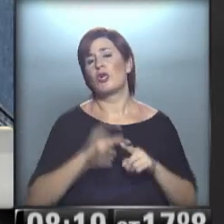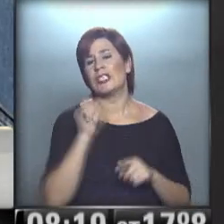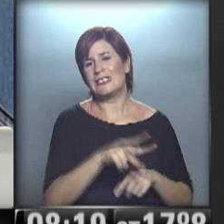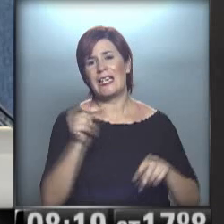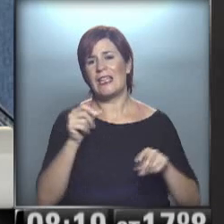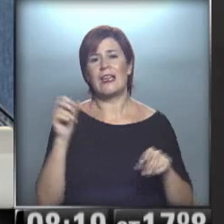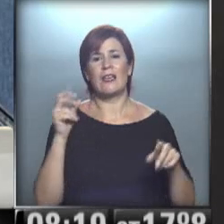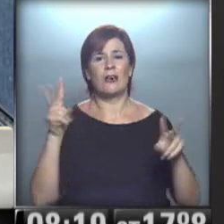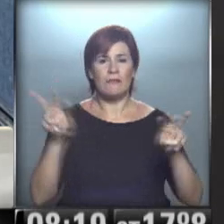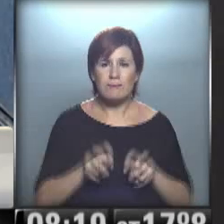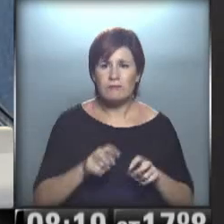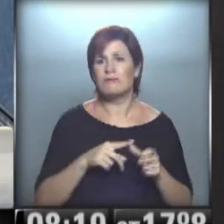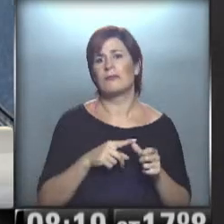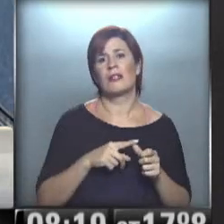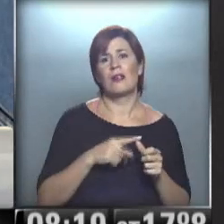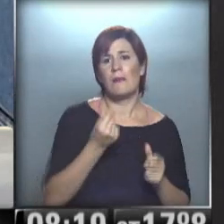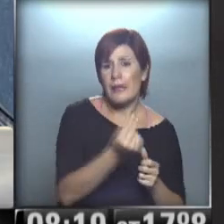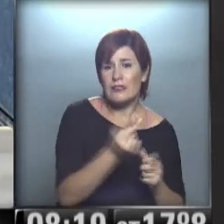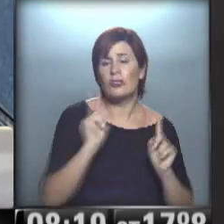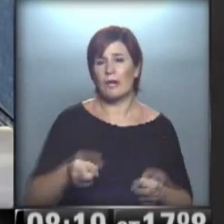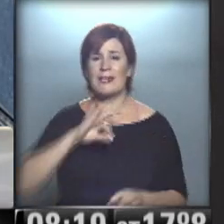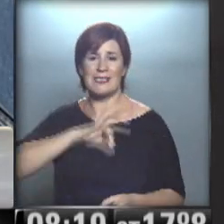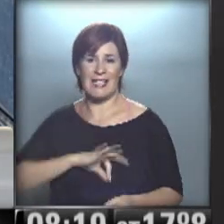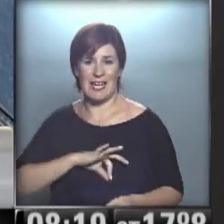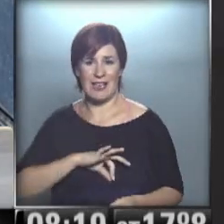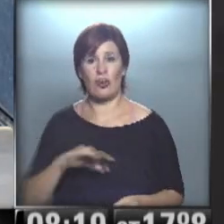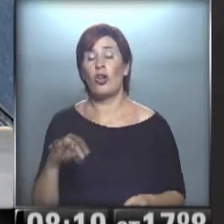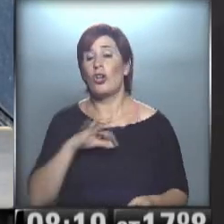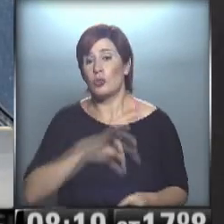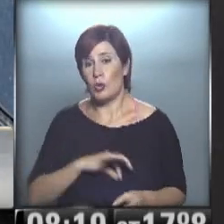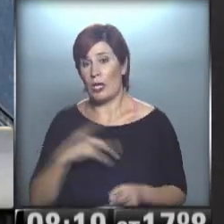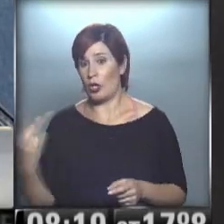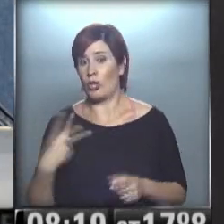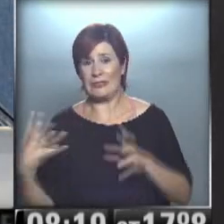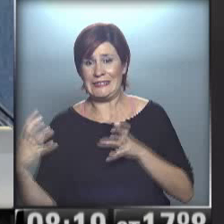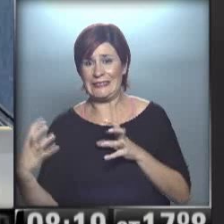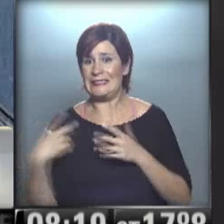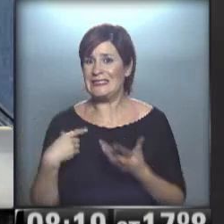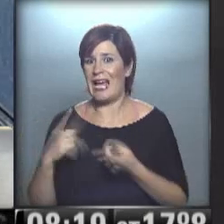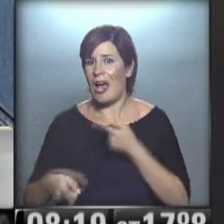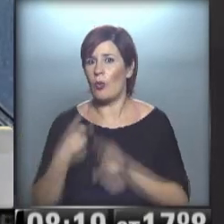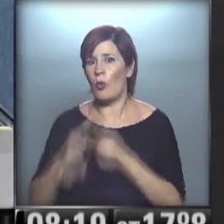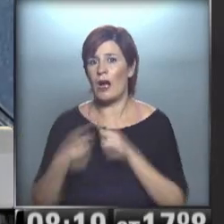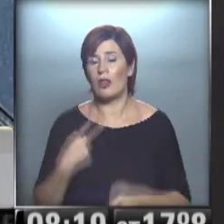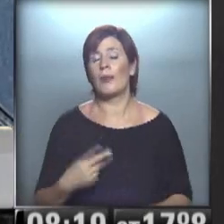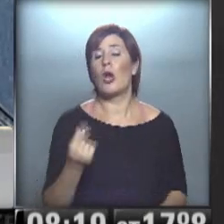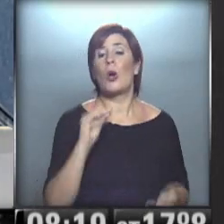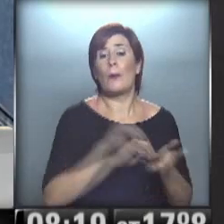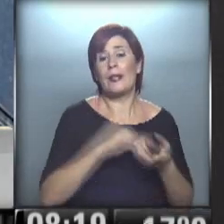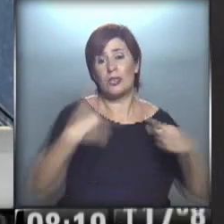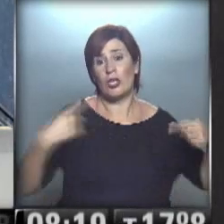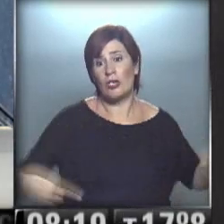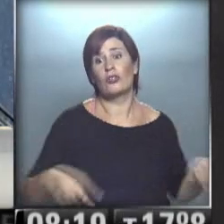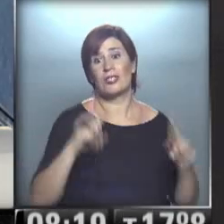que ver con precios y salarios. Los salarios expresan la tensión de partes y los precios, obviamente, ciertas actitudes de